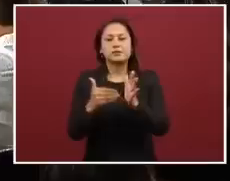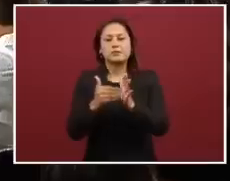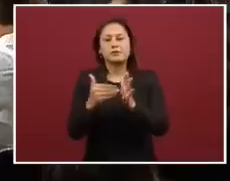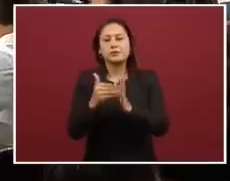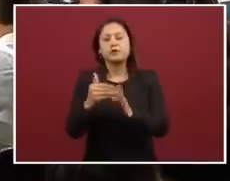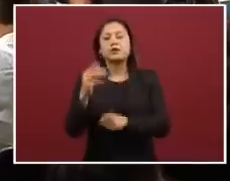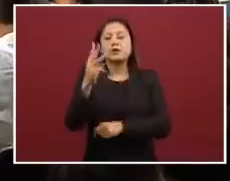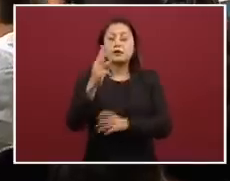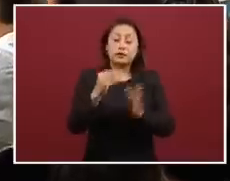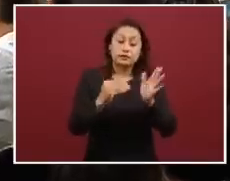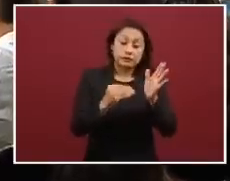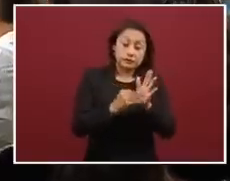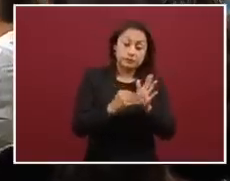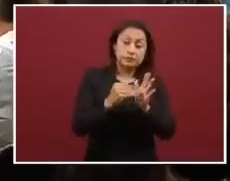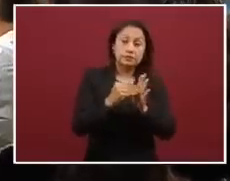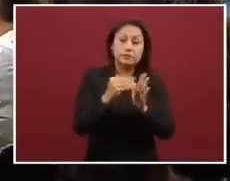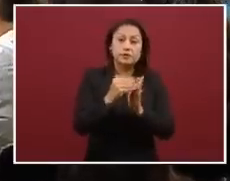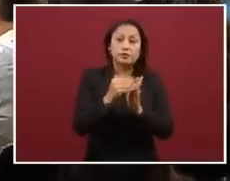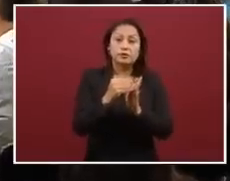para